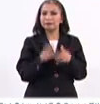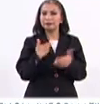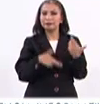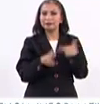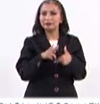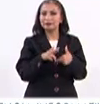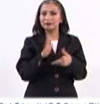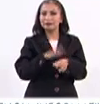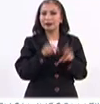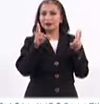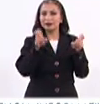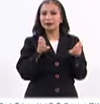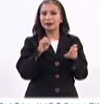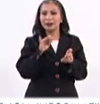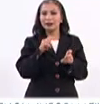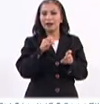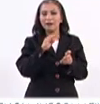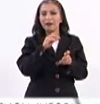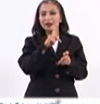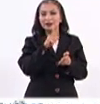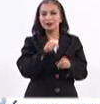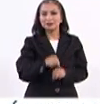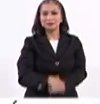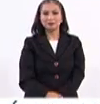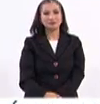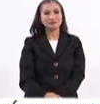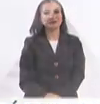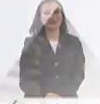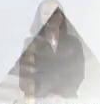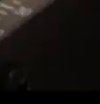pausa. Regresamos con más temas. Esto es Interfaz.